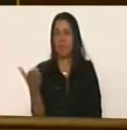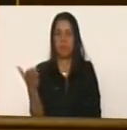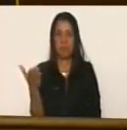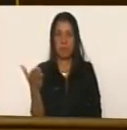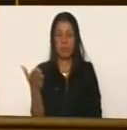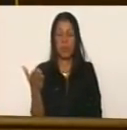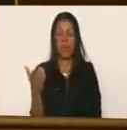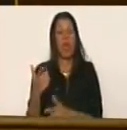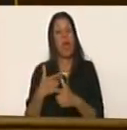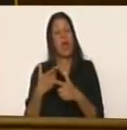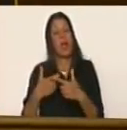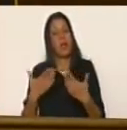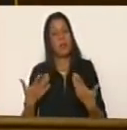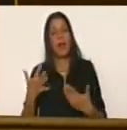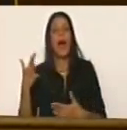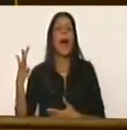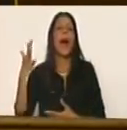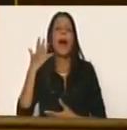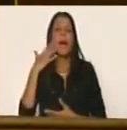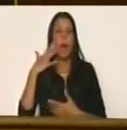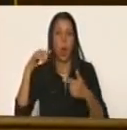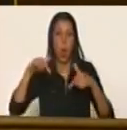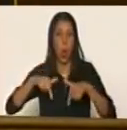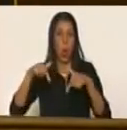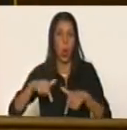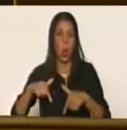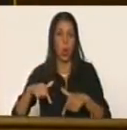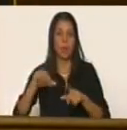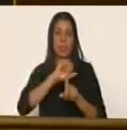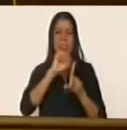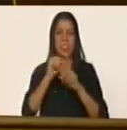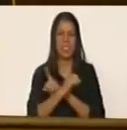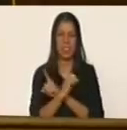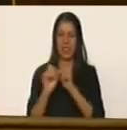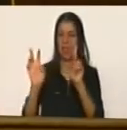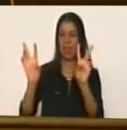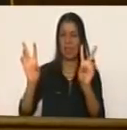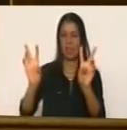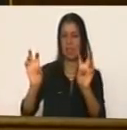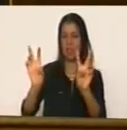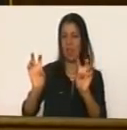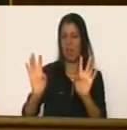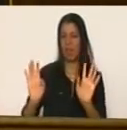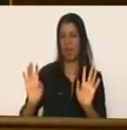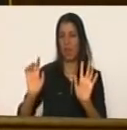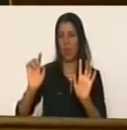Y en ese sentido, por ejemplo, hoy se ha dado una situación muy extraña y curiosa en el